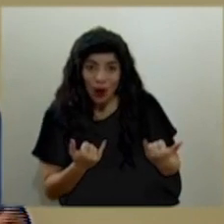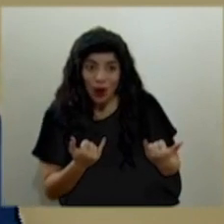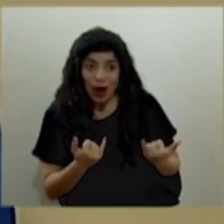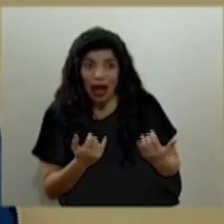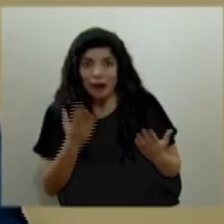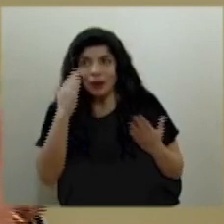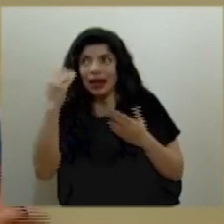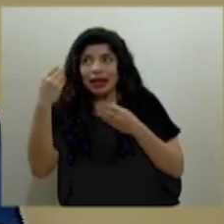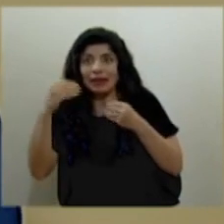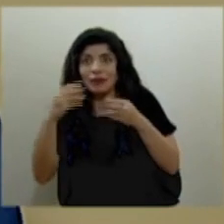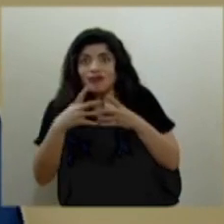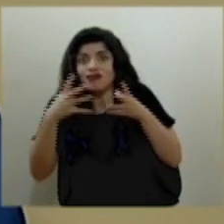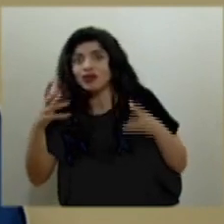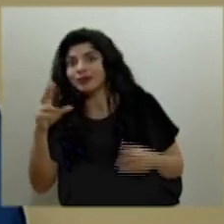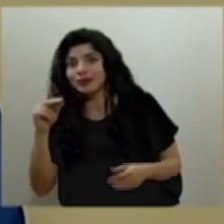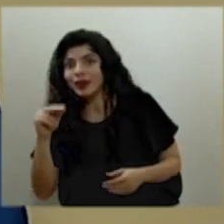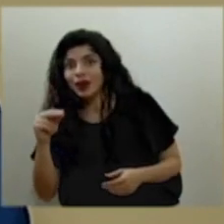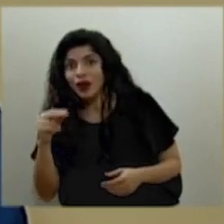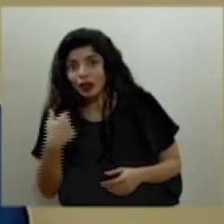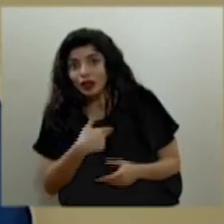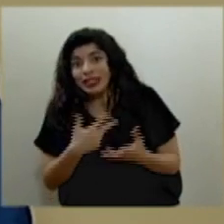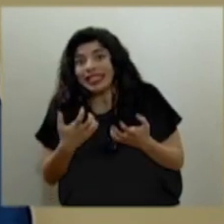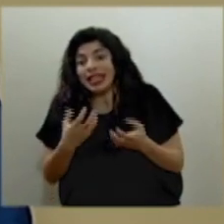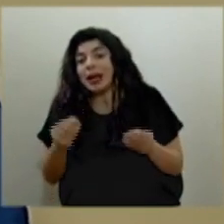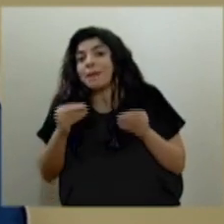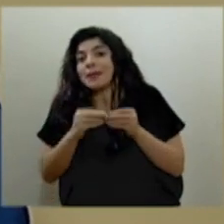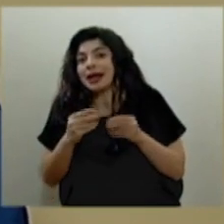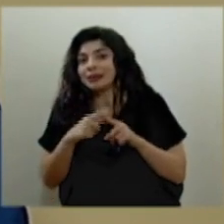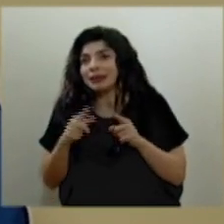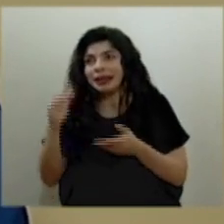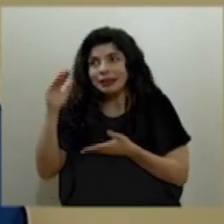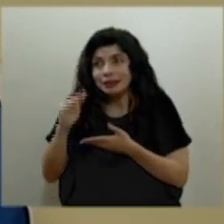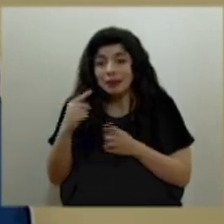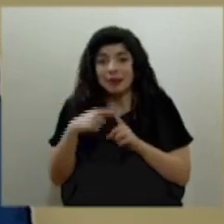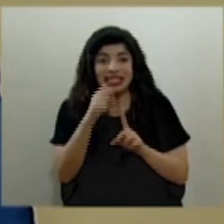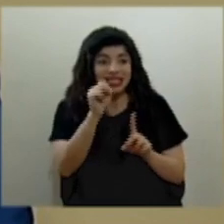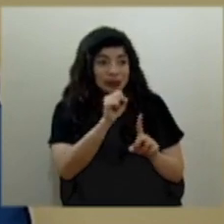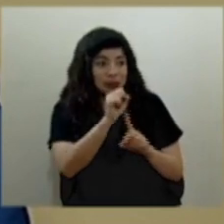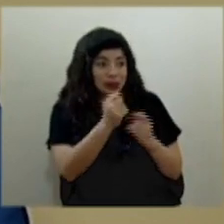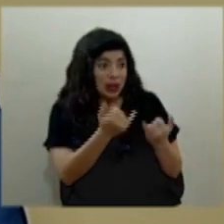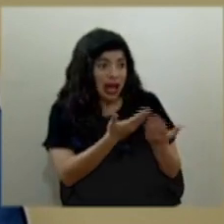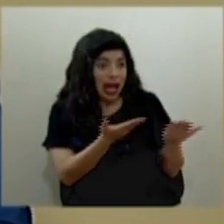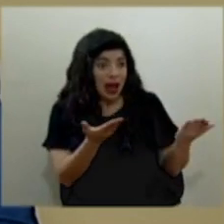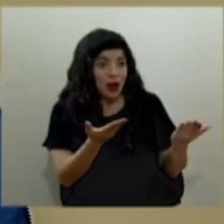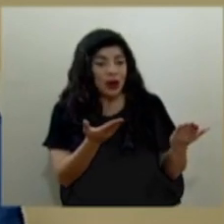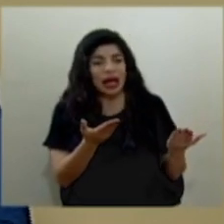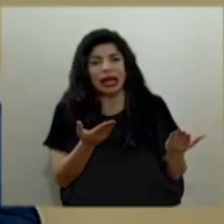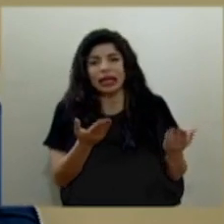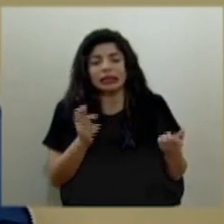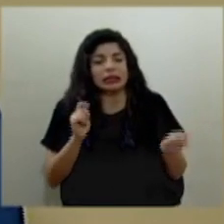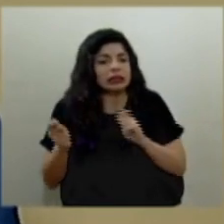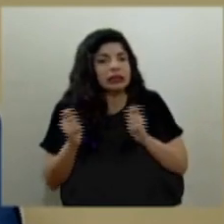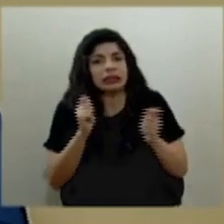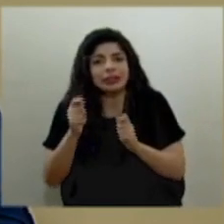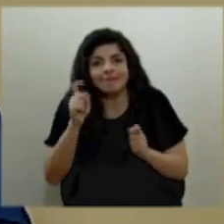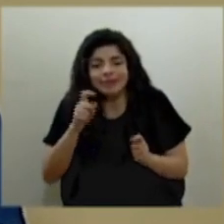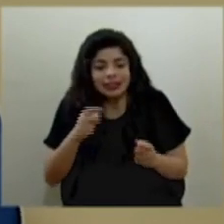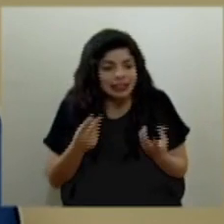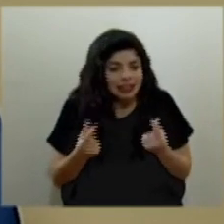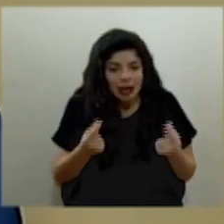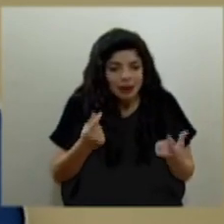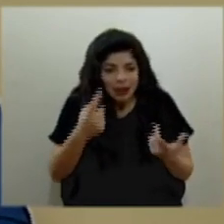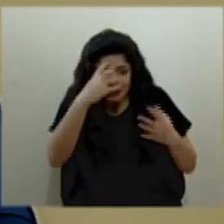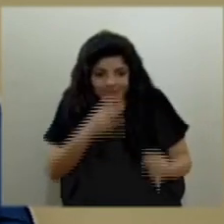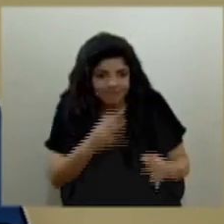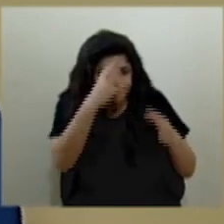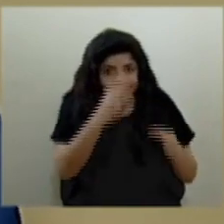no disponibilidad tan amplia de vacunas como quisiéramos y el escenario epidemiológico, eso es un asunto muy dinámico que requiere también de decisiones